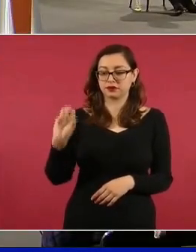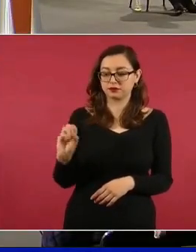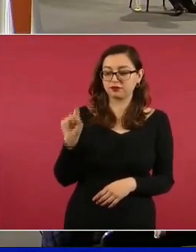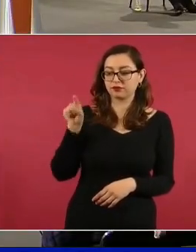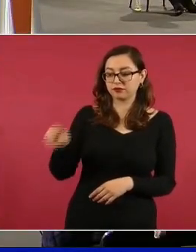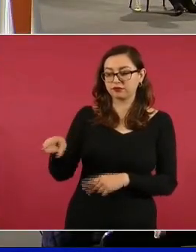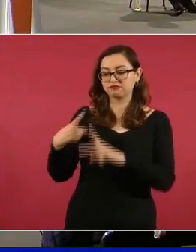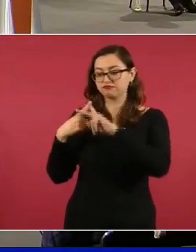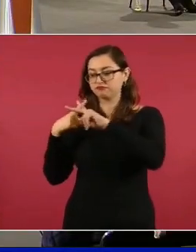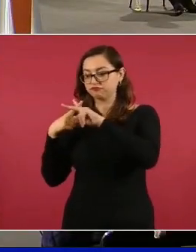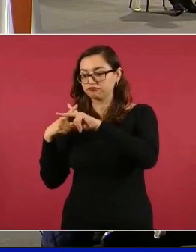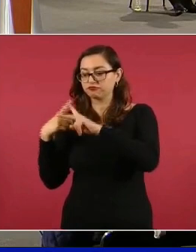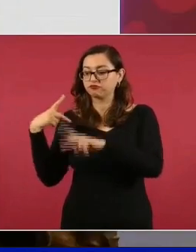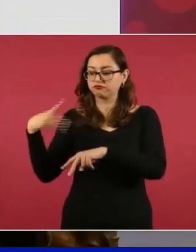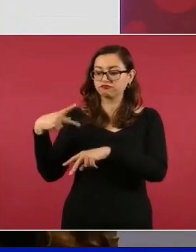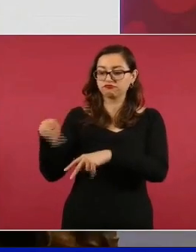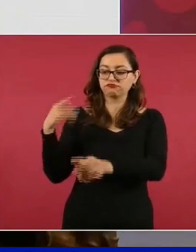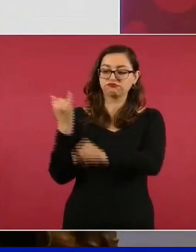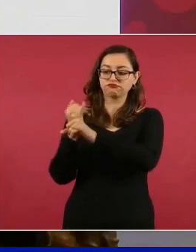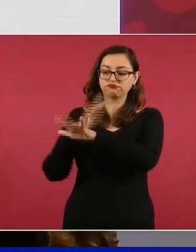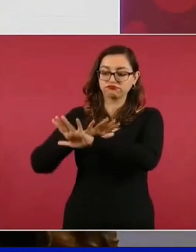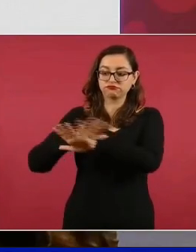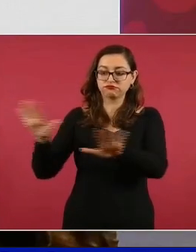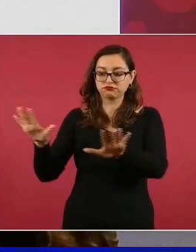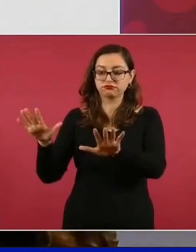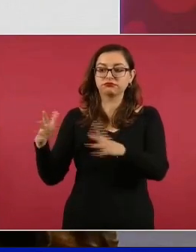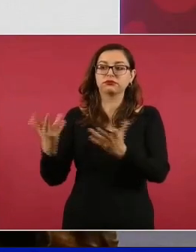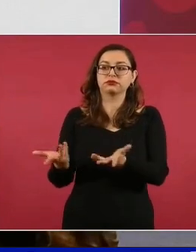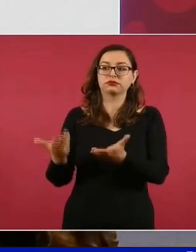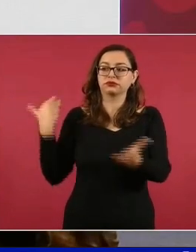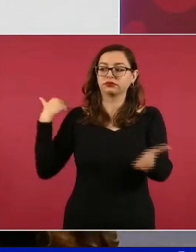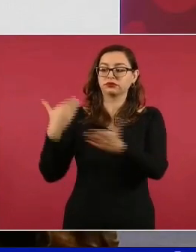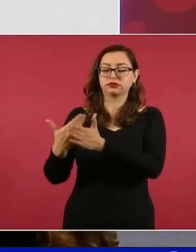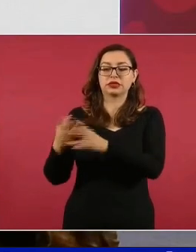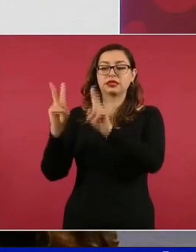tienen que ver con septiembre.